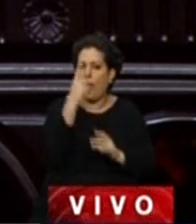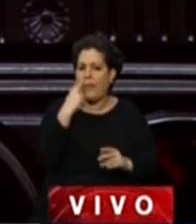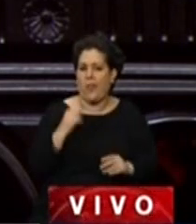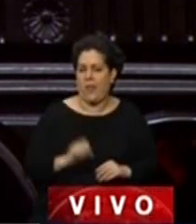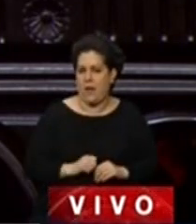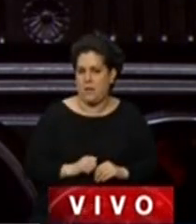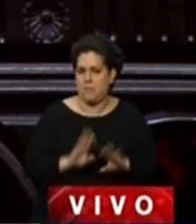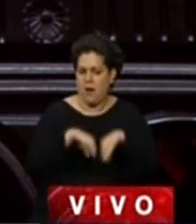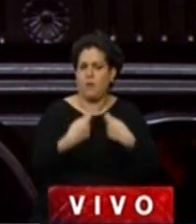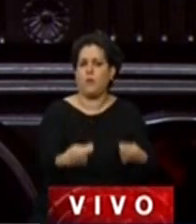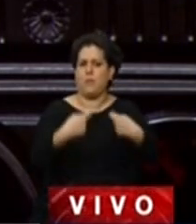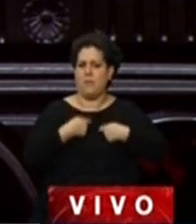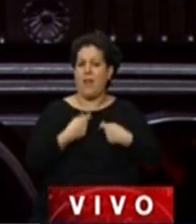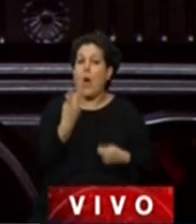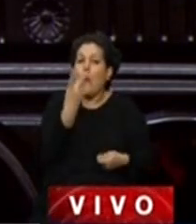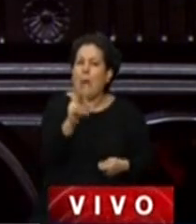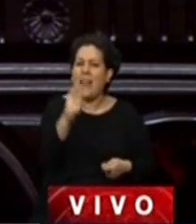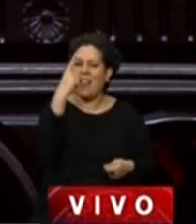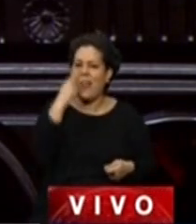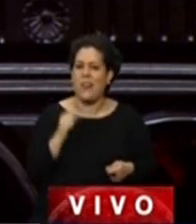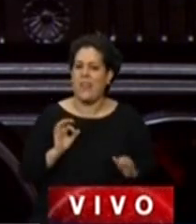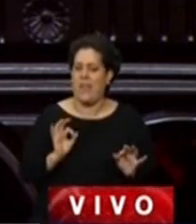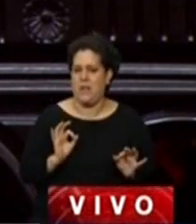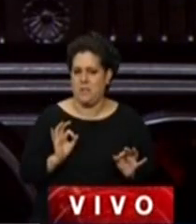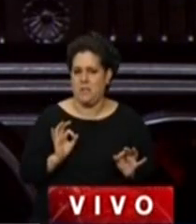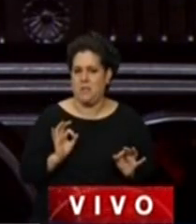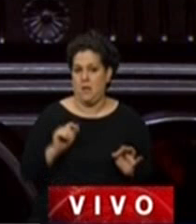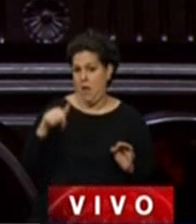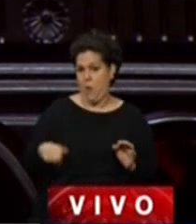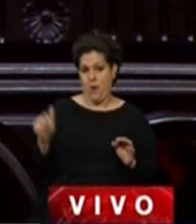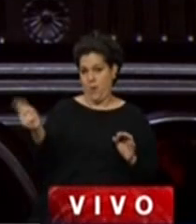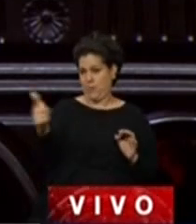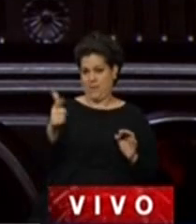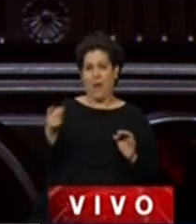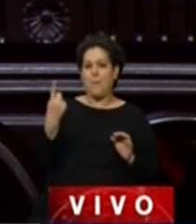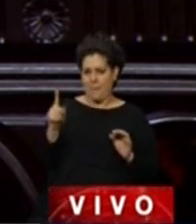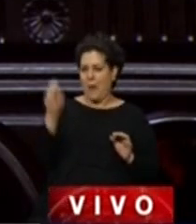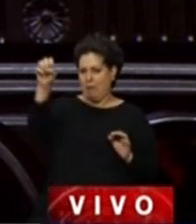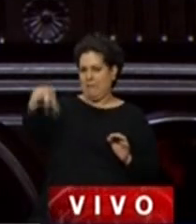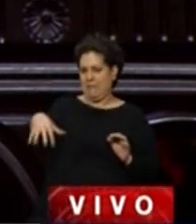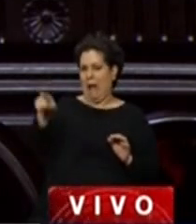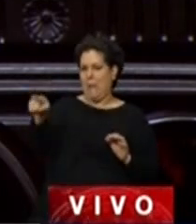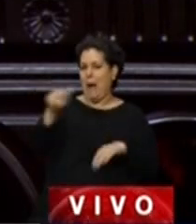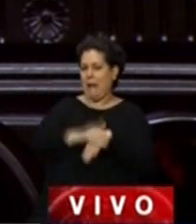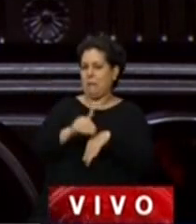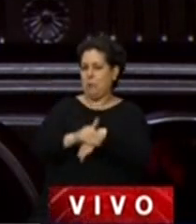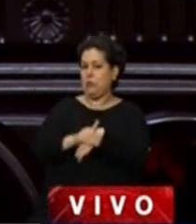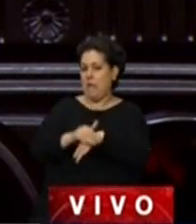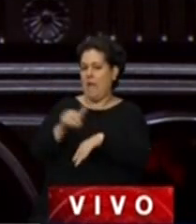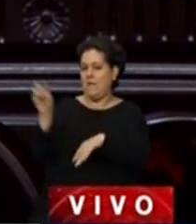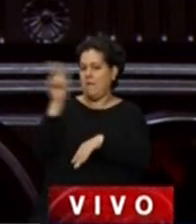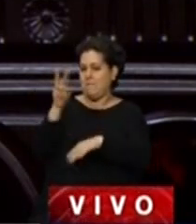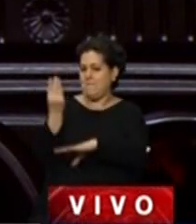mandato por rodríguez estén en todos los temas a favor de junto con el cambio parece que de eso se trata de buscar consensos en esta vez